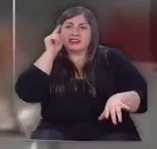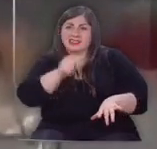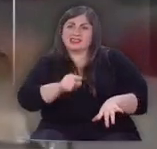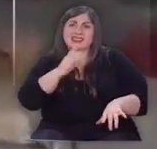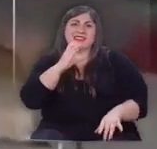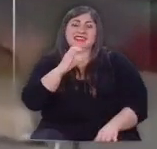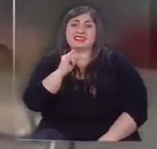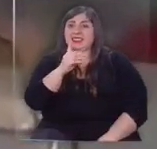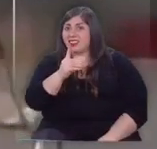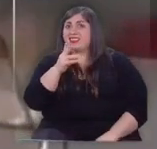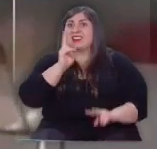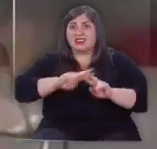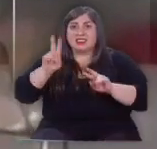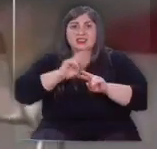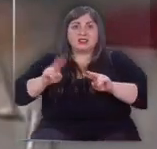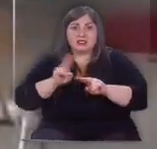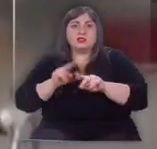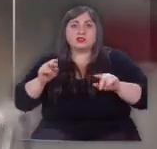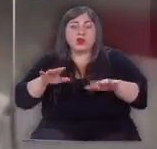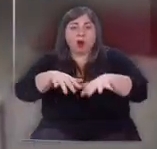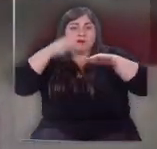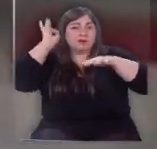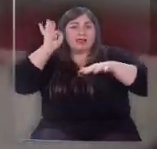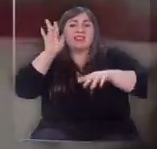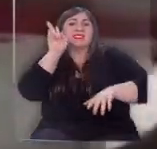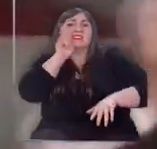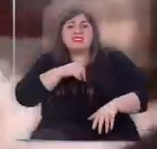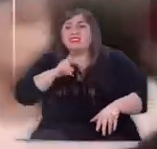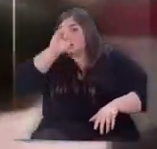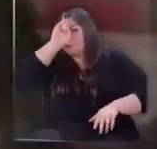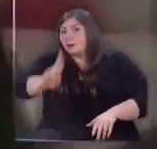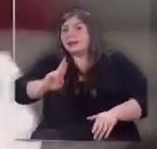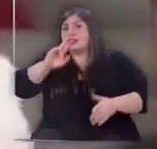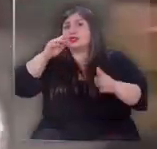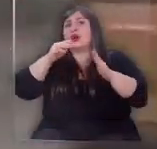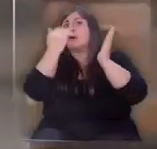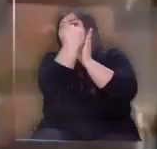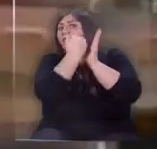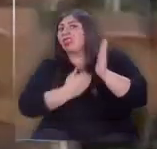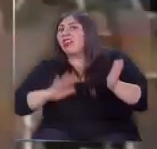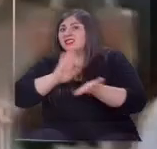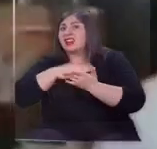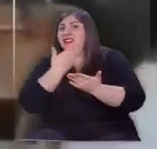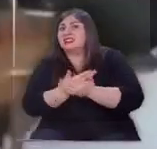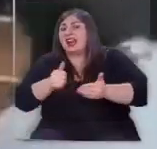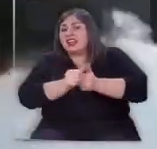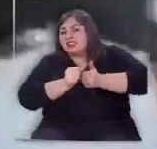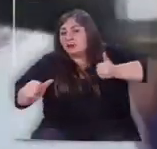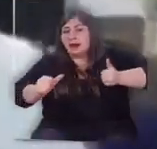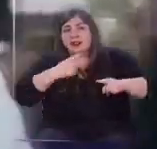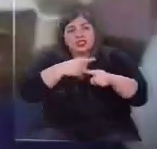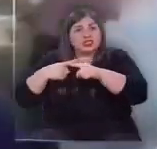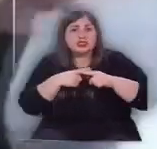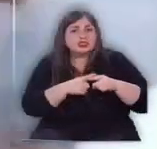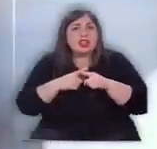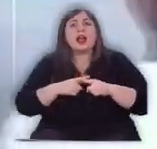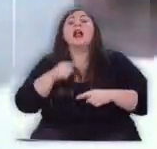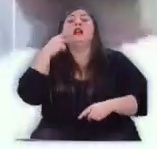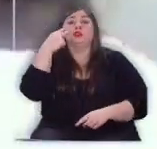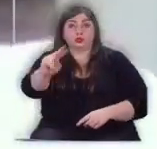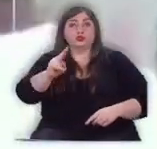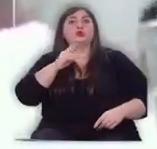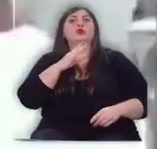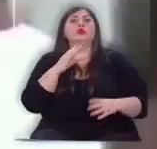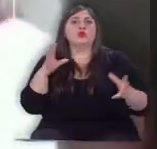Cid a realizar cultos evangélicos masivos sin respetar medidas sanitarias ni distancias sociales. Pese a eso, el pastor dice que su